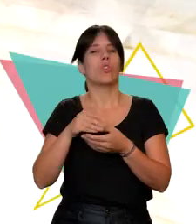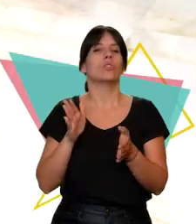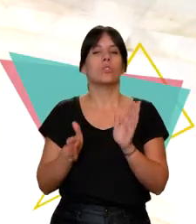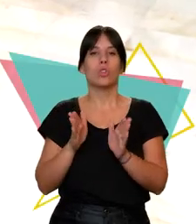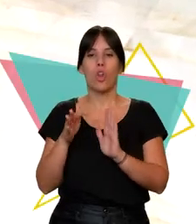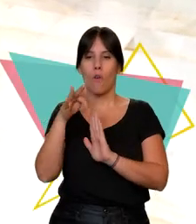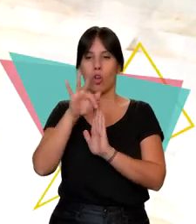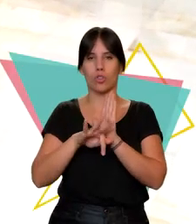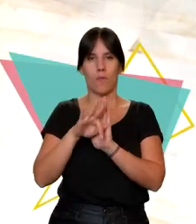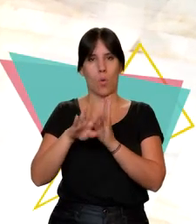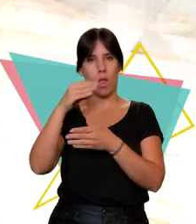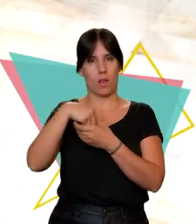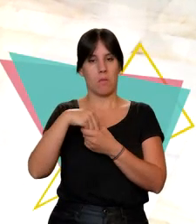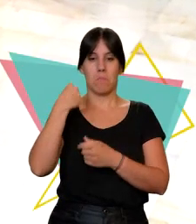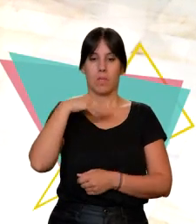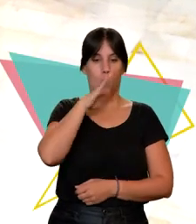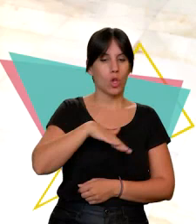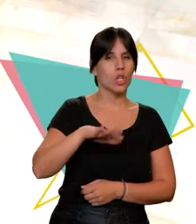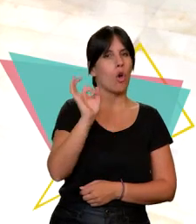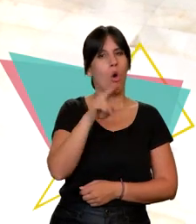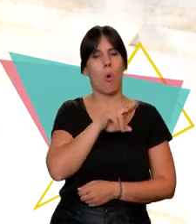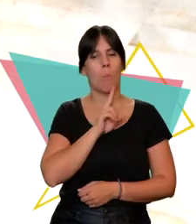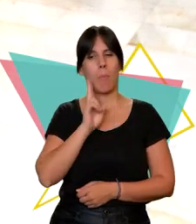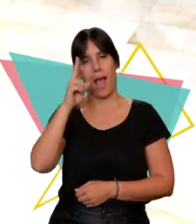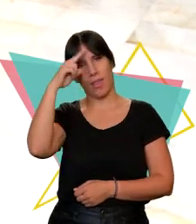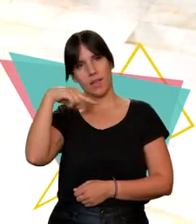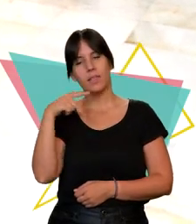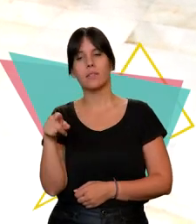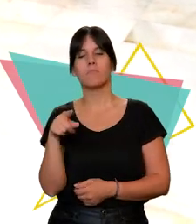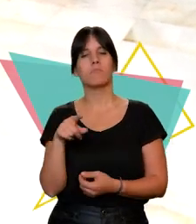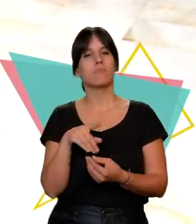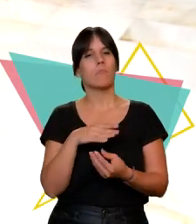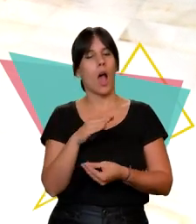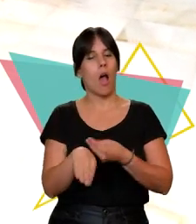sea el niño o sea incluso la madre o el padre el que pueda